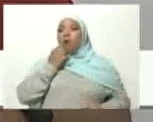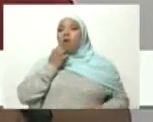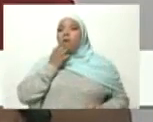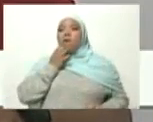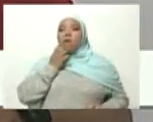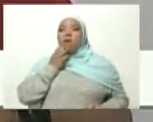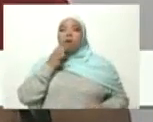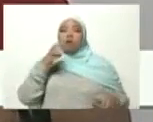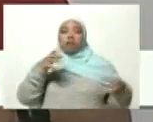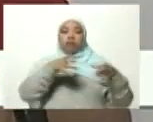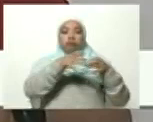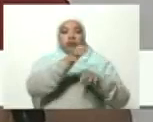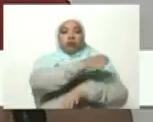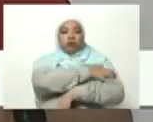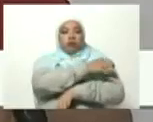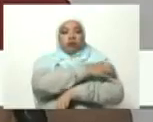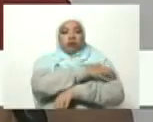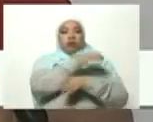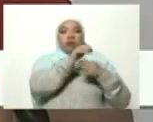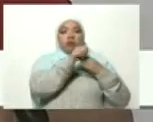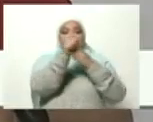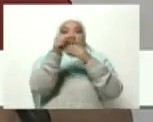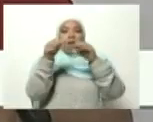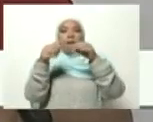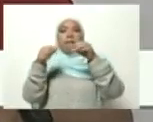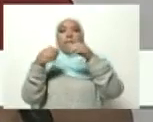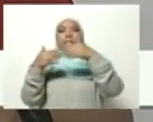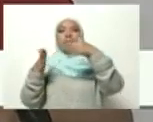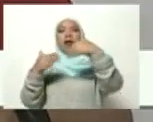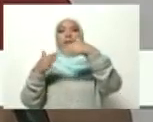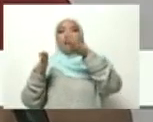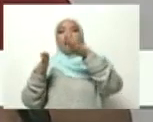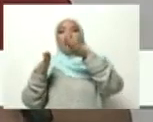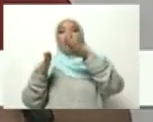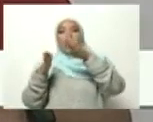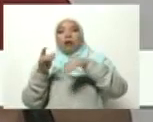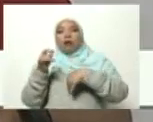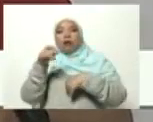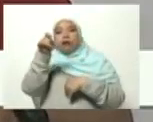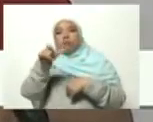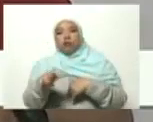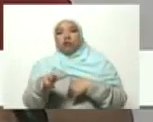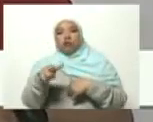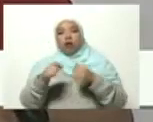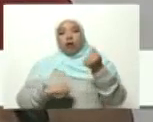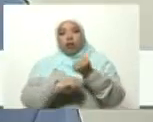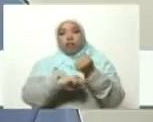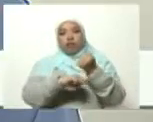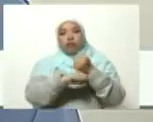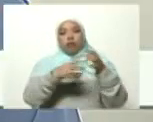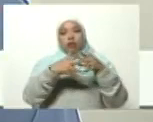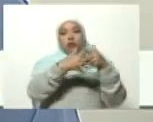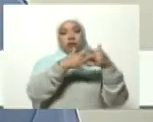de la oposición en Panamá, ¿sabe quién dirige eso, pues, esa reunión? Toy Story.